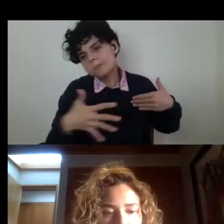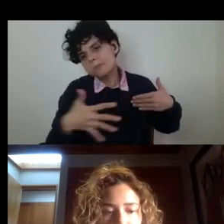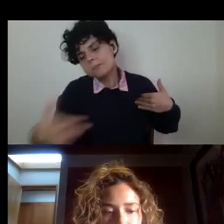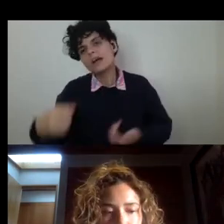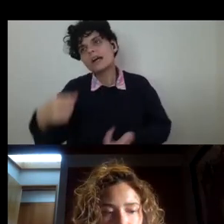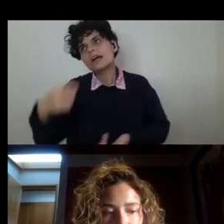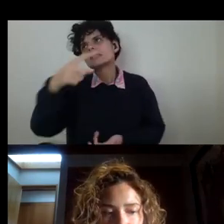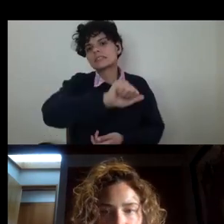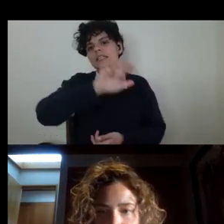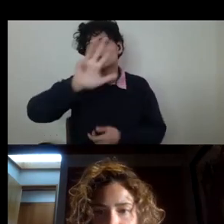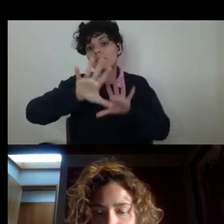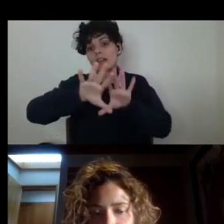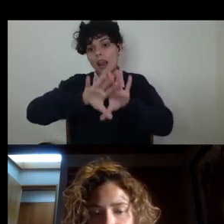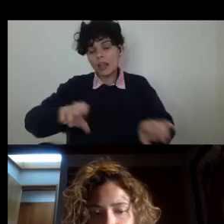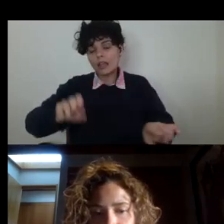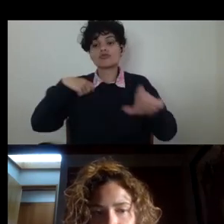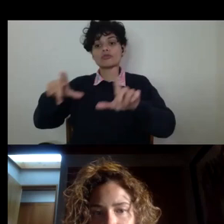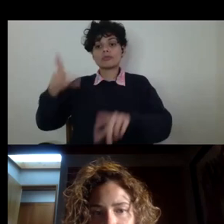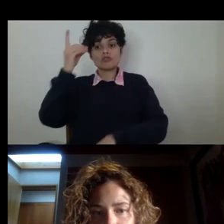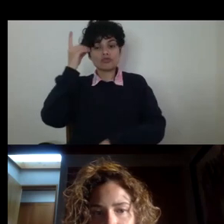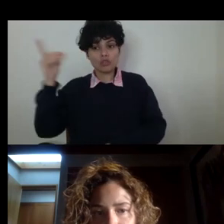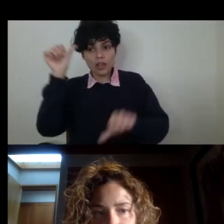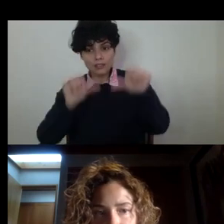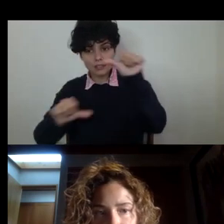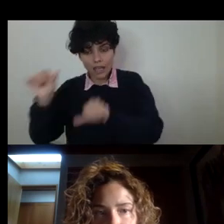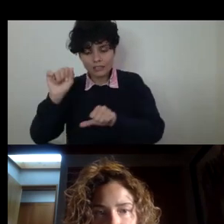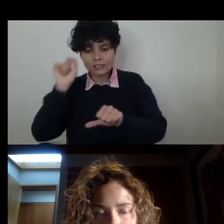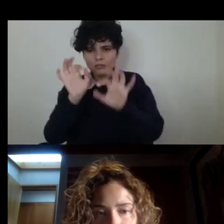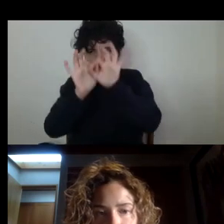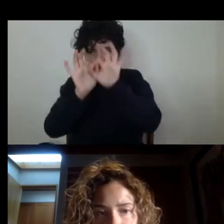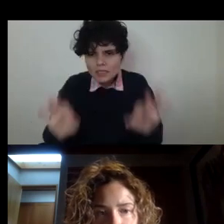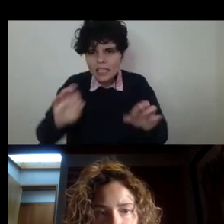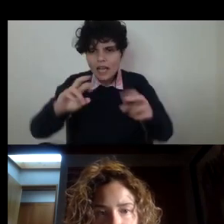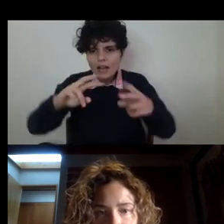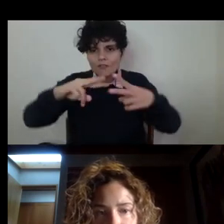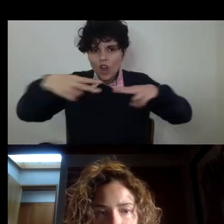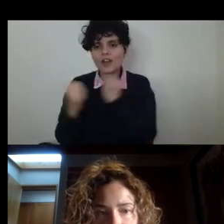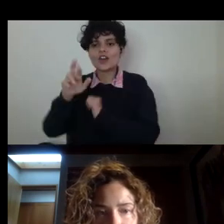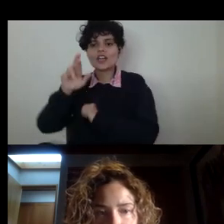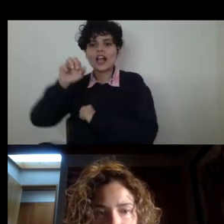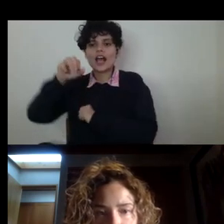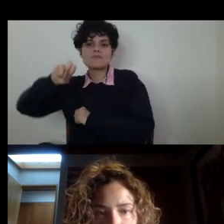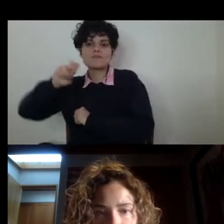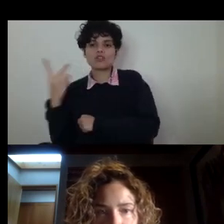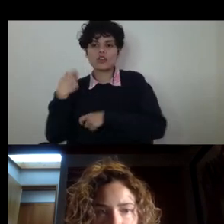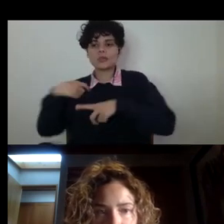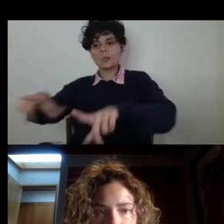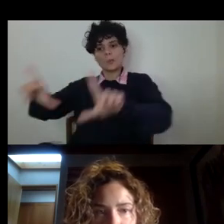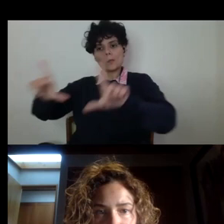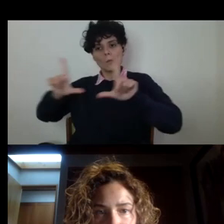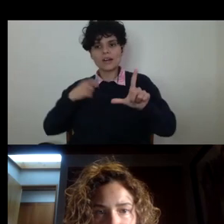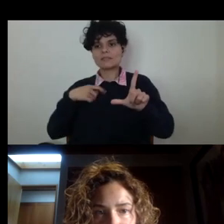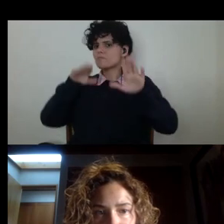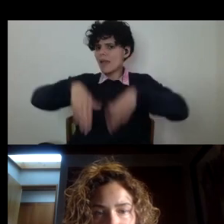obtengo el título de doctora en ciencias con mención en biología, junto con Ramón Latorre. Nos recibimos el primer día, el mismo